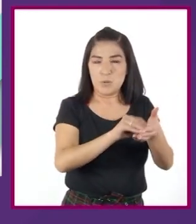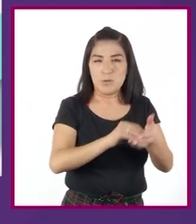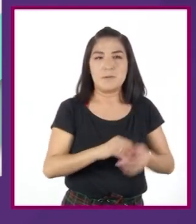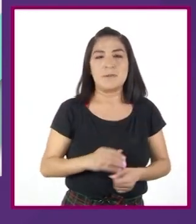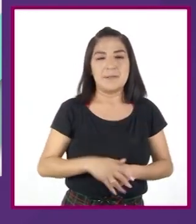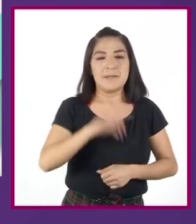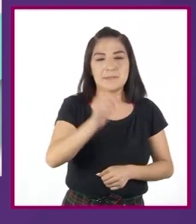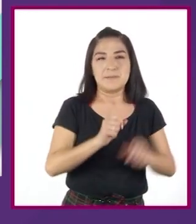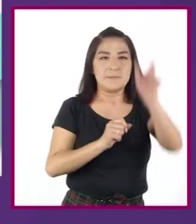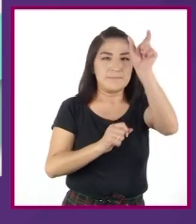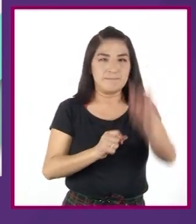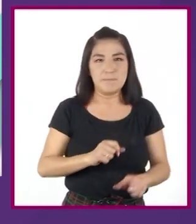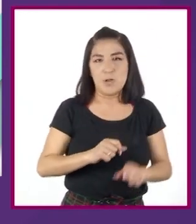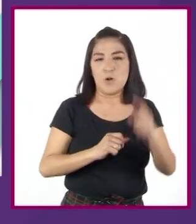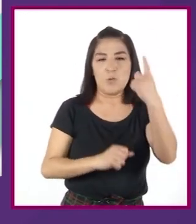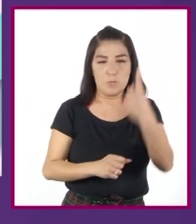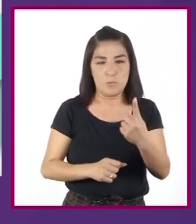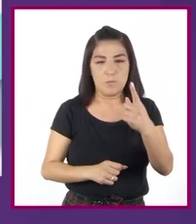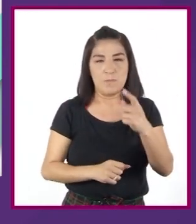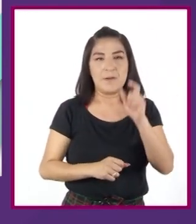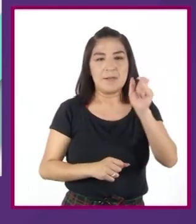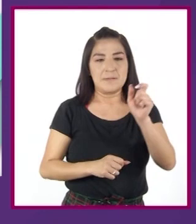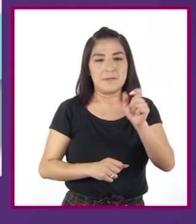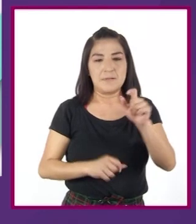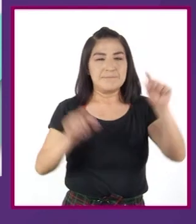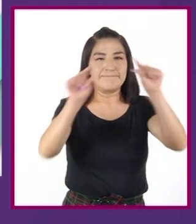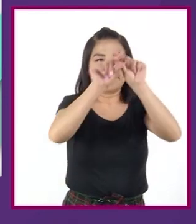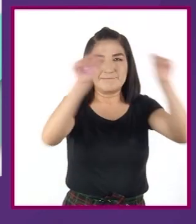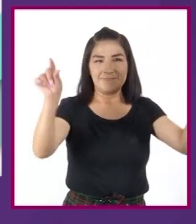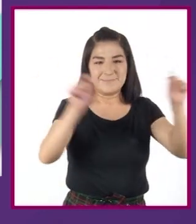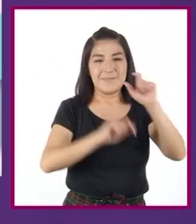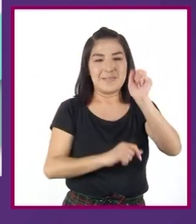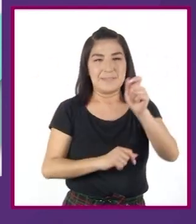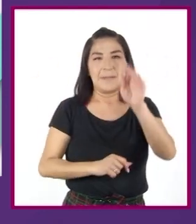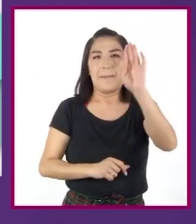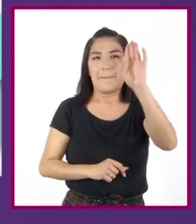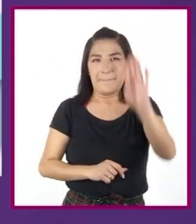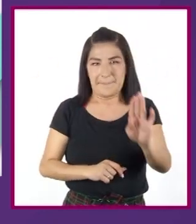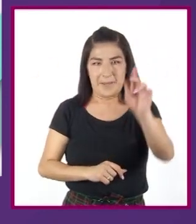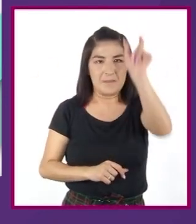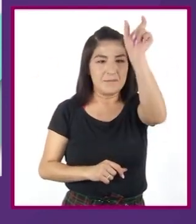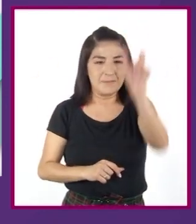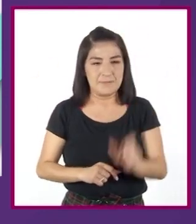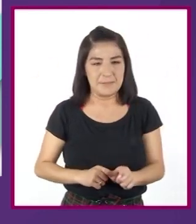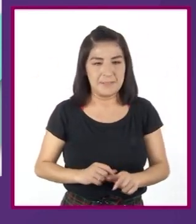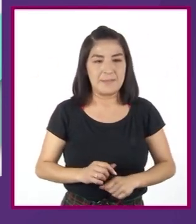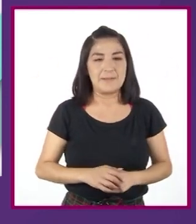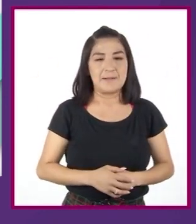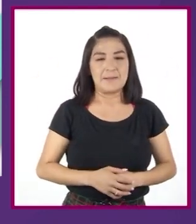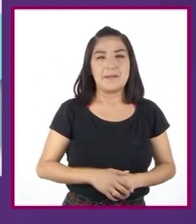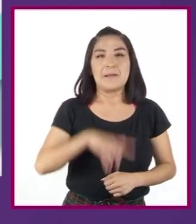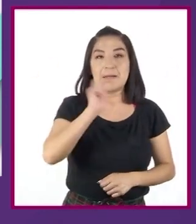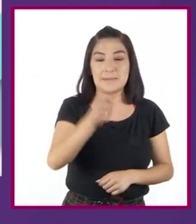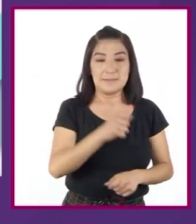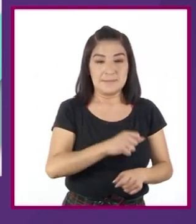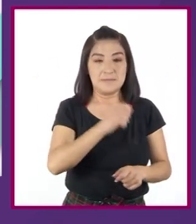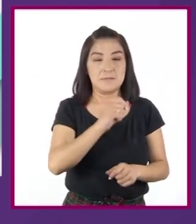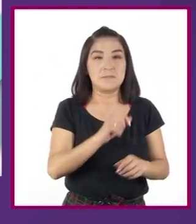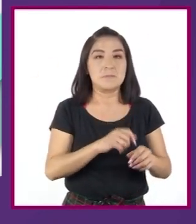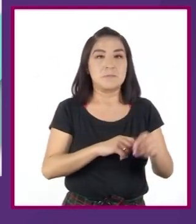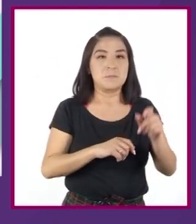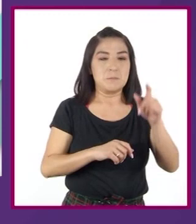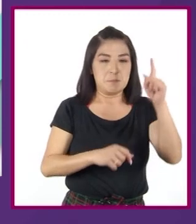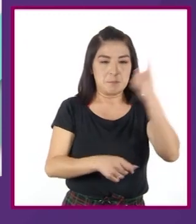la fila 1 a partir de la columna B. En la siguiente fila, a partir de la primera columna,